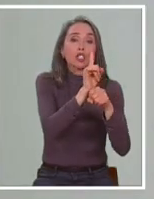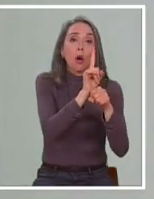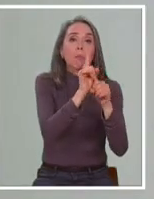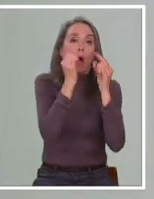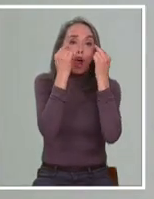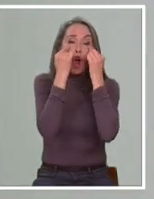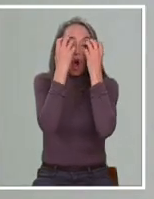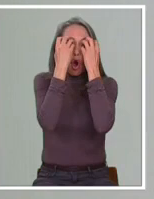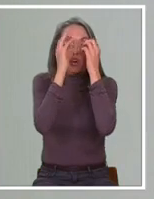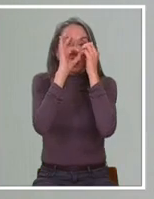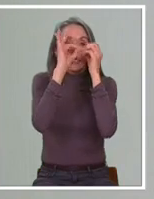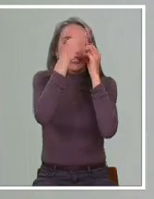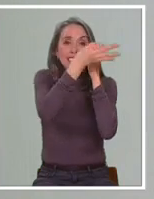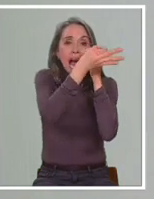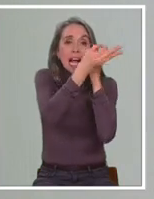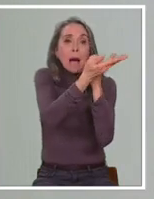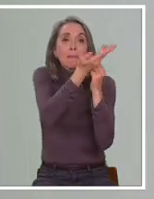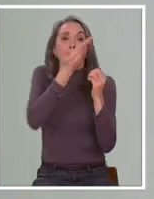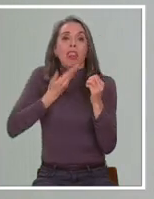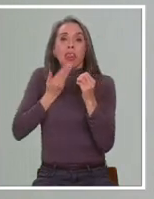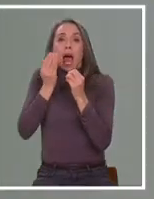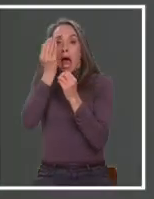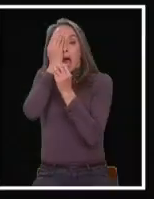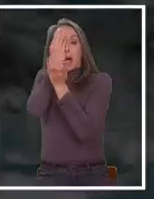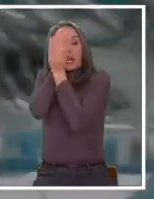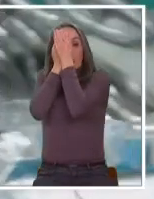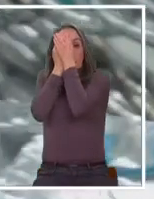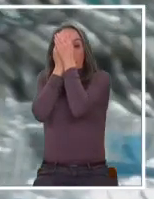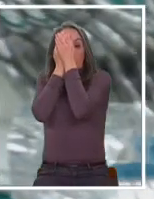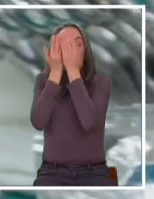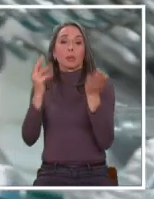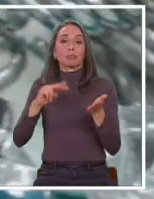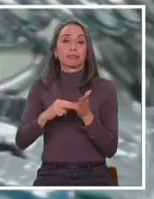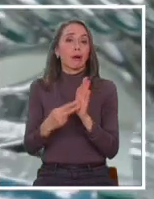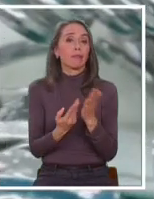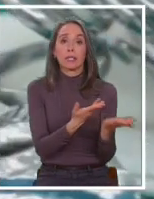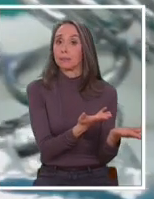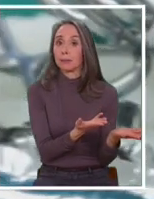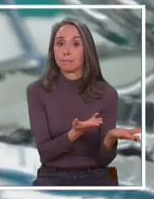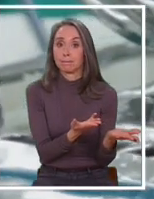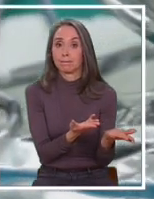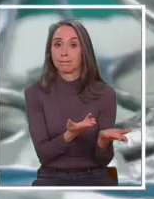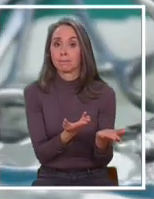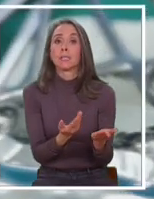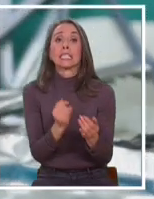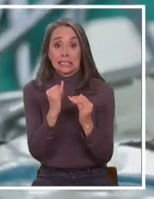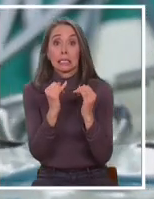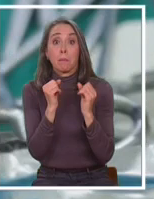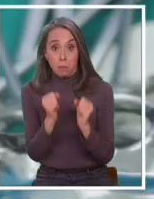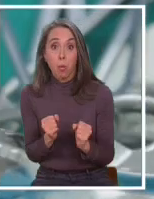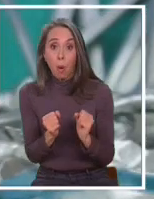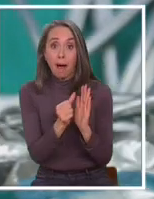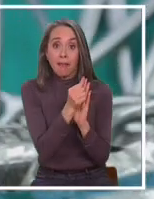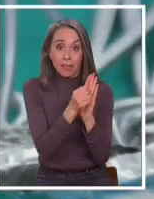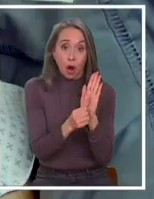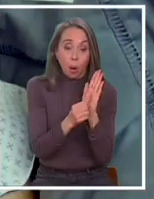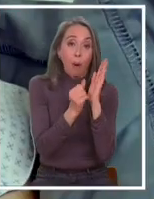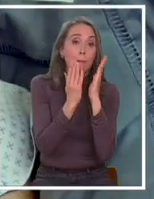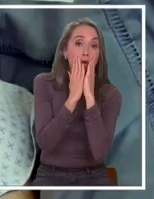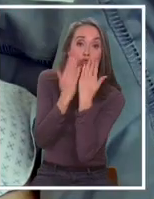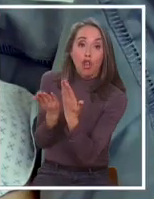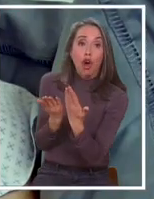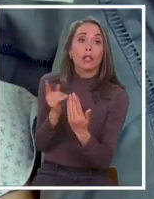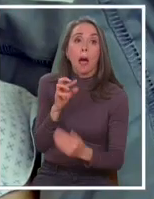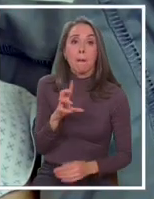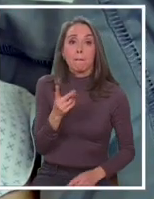Entonces la verdad que ahí también esto obviamente nos golpea. Pero cuando existe la posibilidad se hacen los esfuerzos.